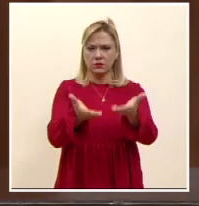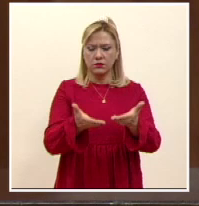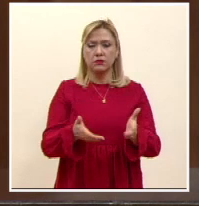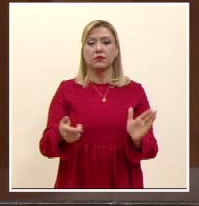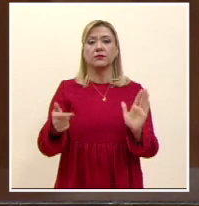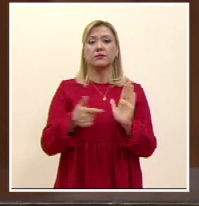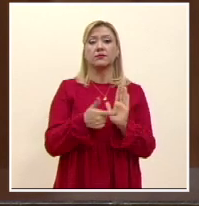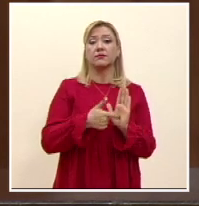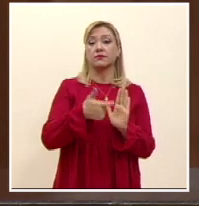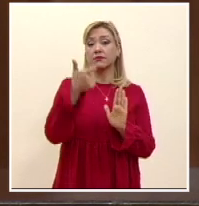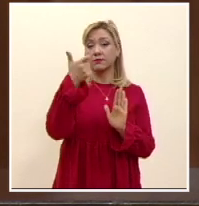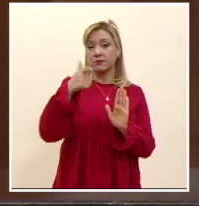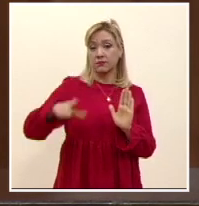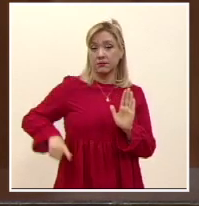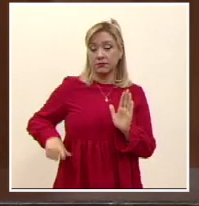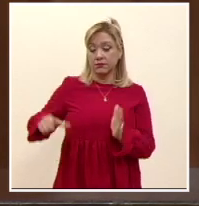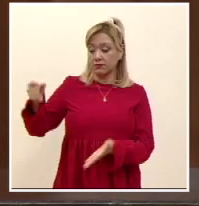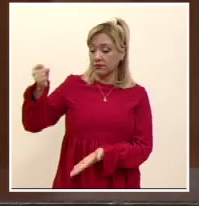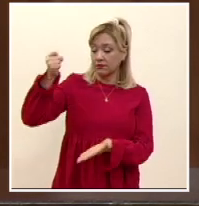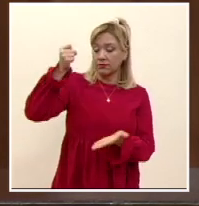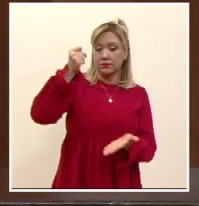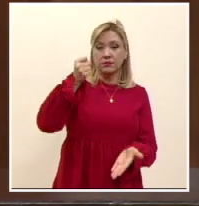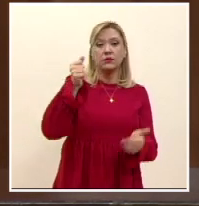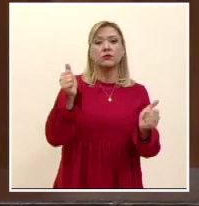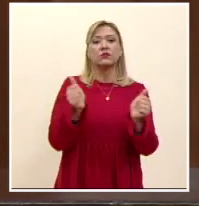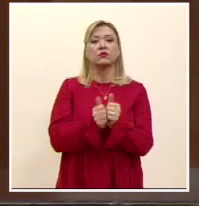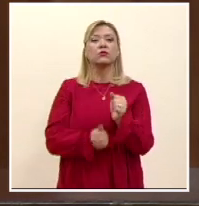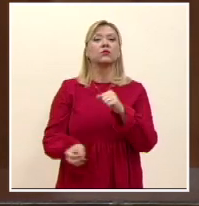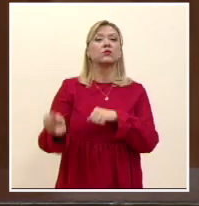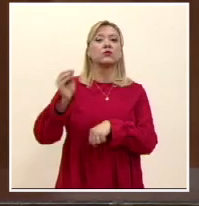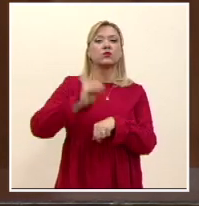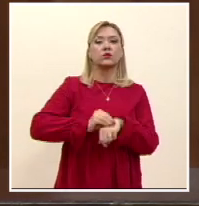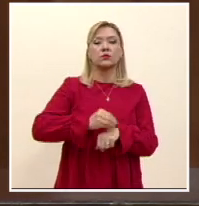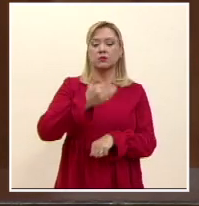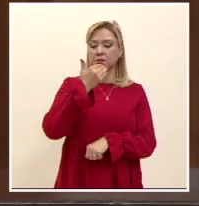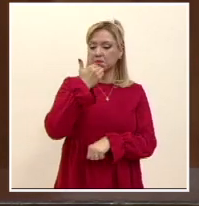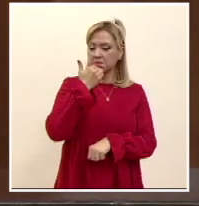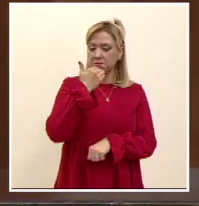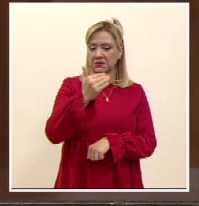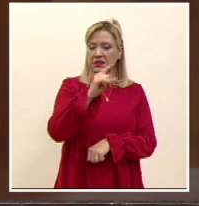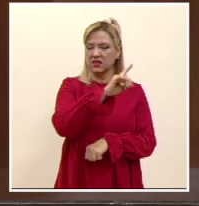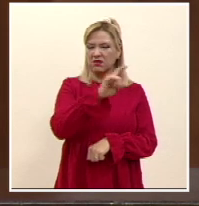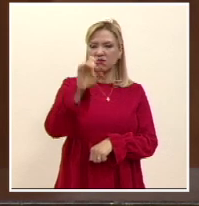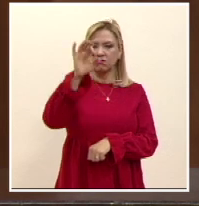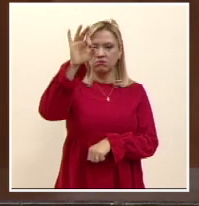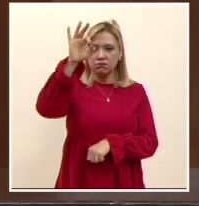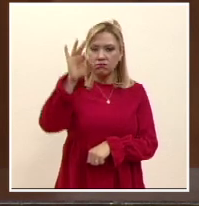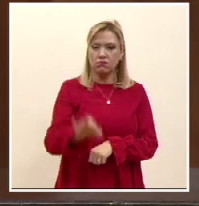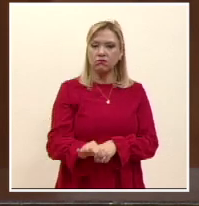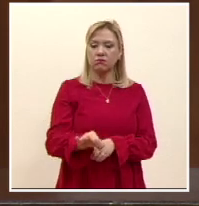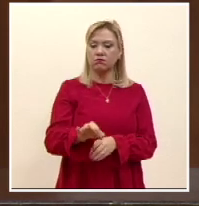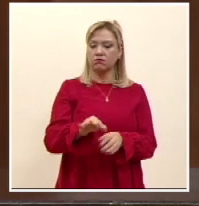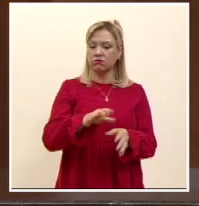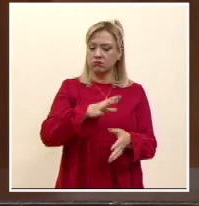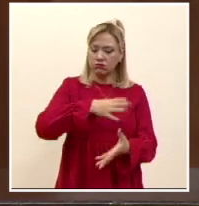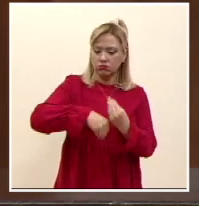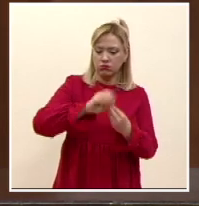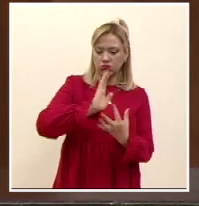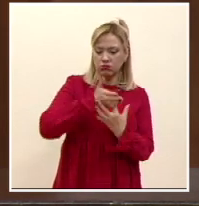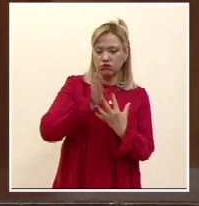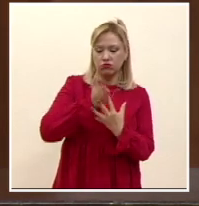recursos públicos sean aplicados con una eficacia y eficiencia,